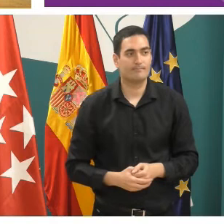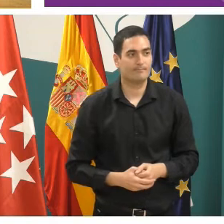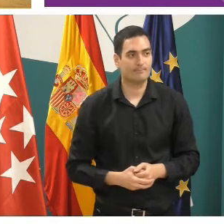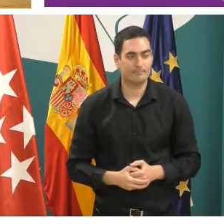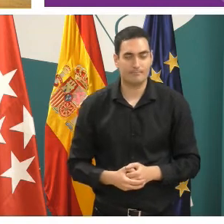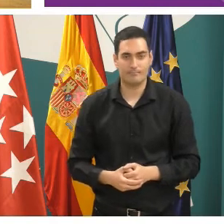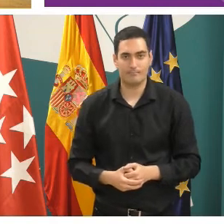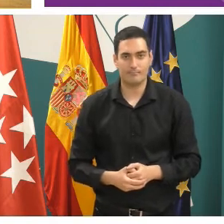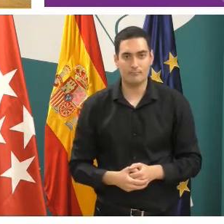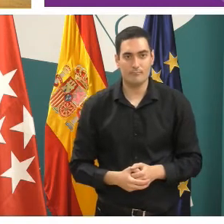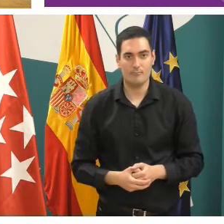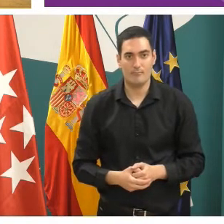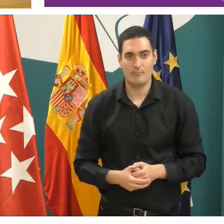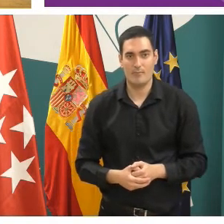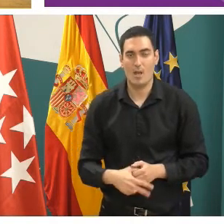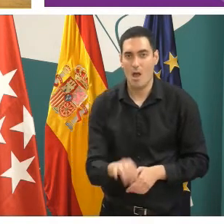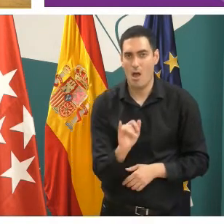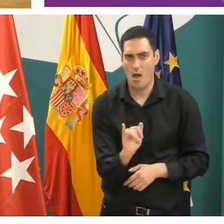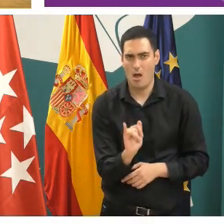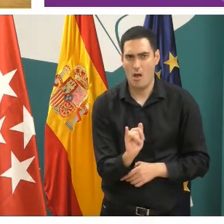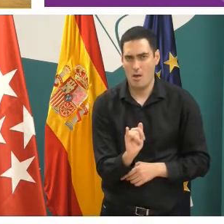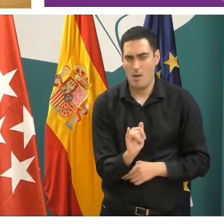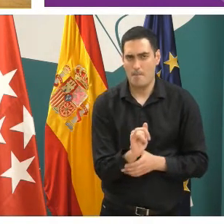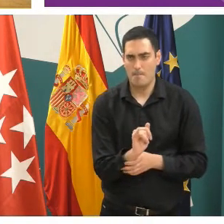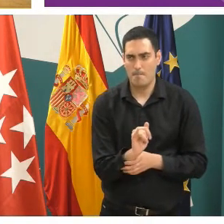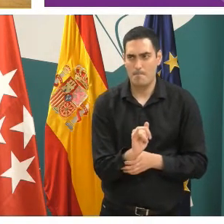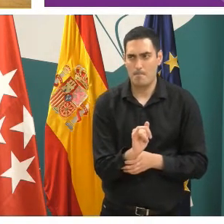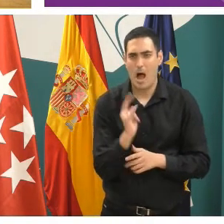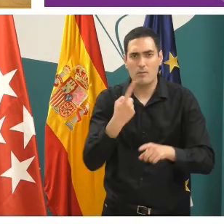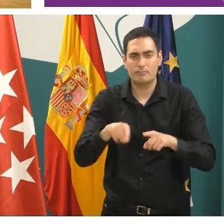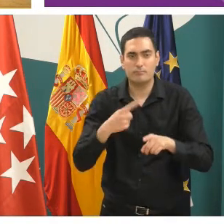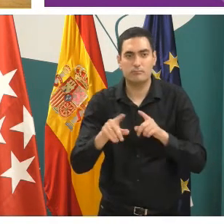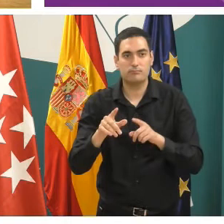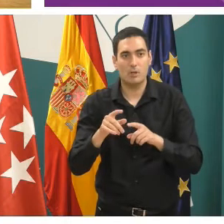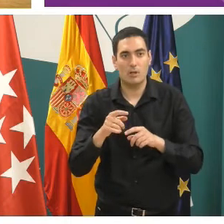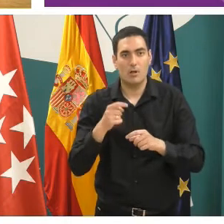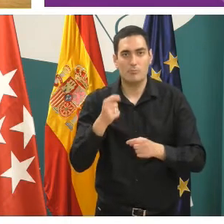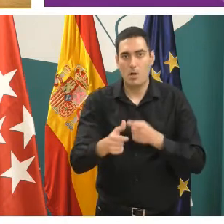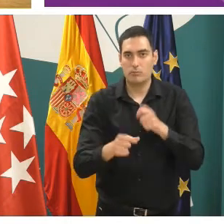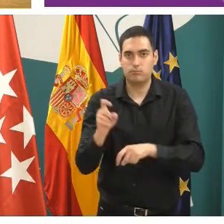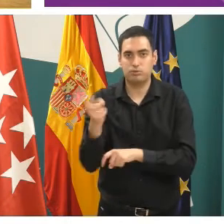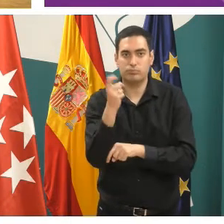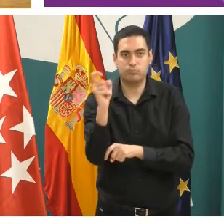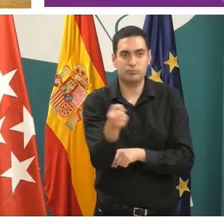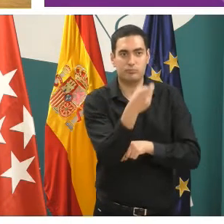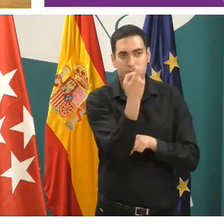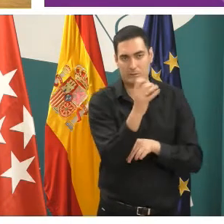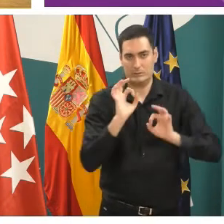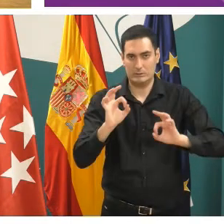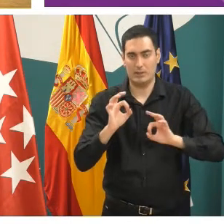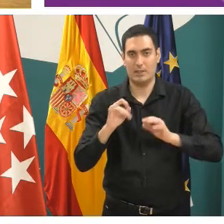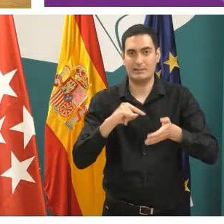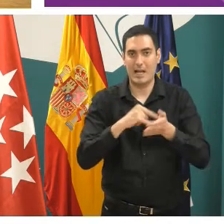Hay un bagaje, ¿no?, que ya se ha ido logrando, ¿no?, en torno a acciones y estrategias